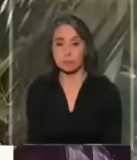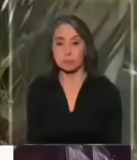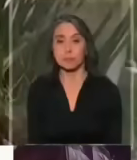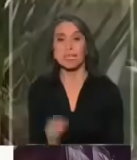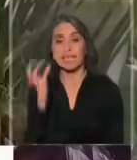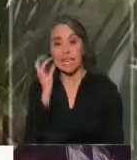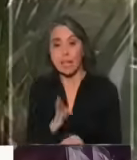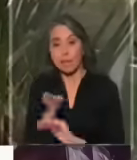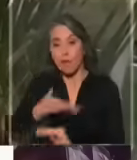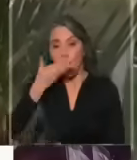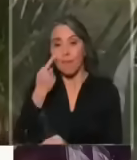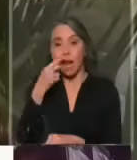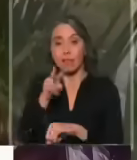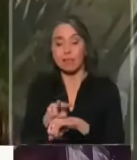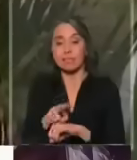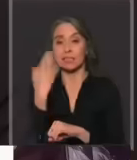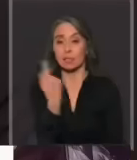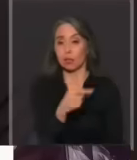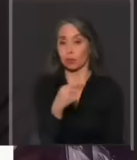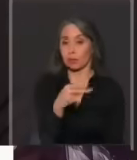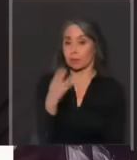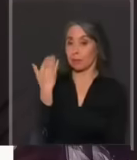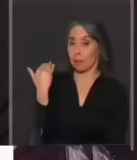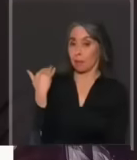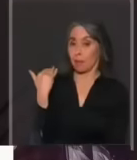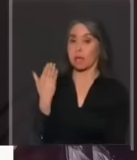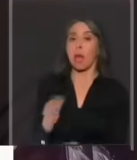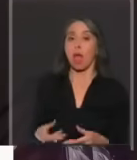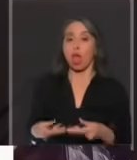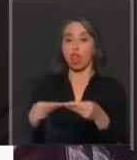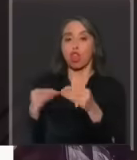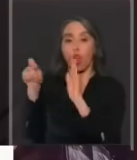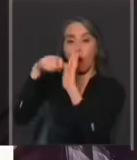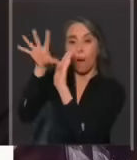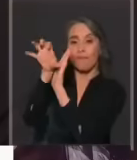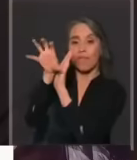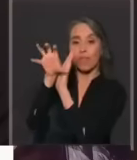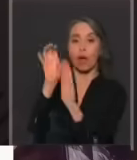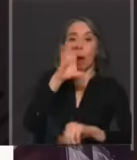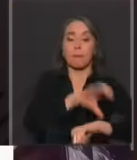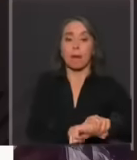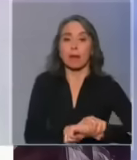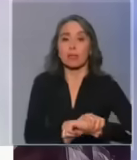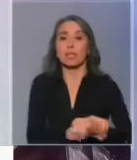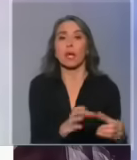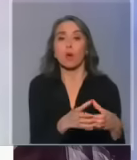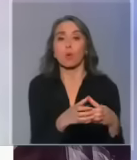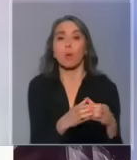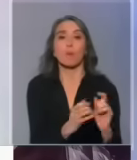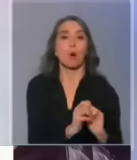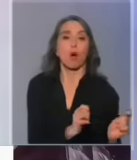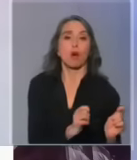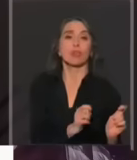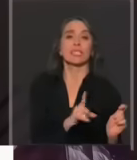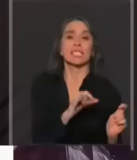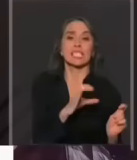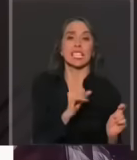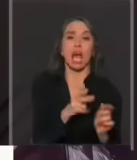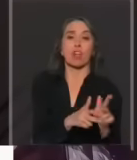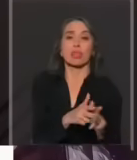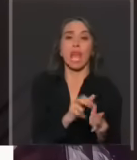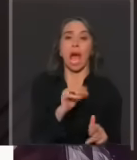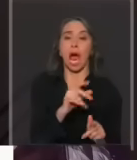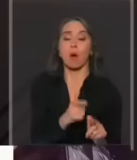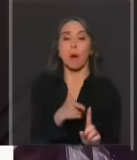Había testificado hace algunas semanas y también entregó 2 videos que fueron cruciales para lograr detener a un grupo de sicarios del Tren de Aragua contratados